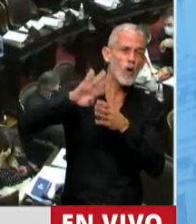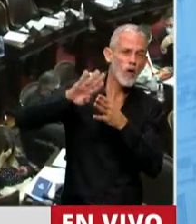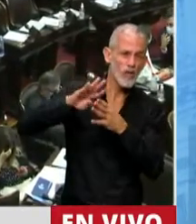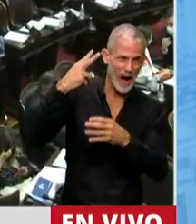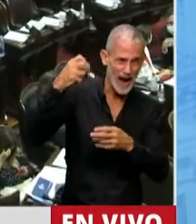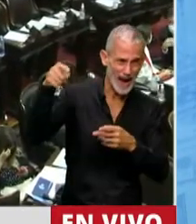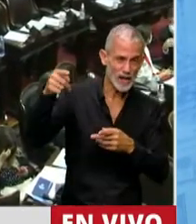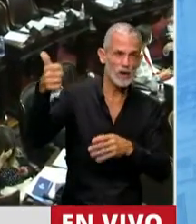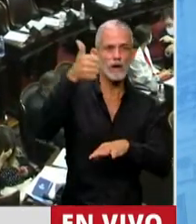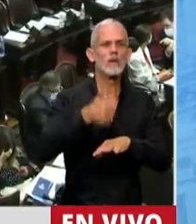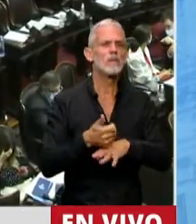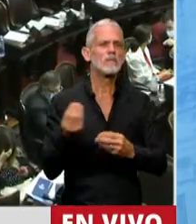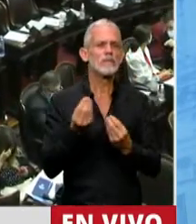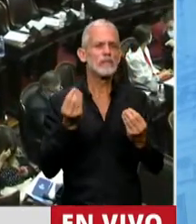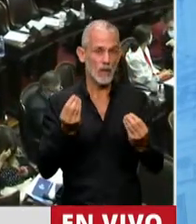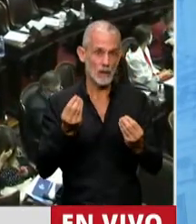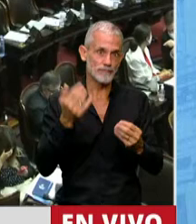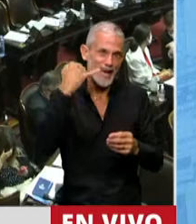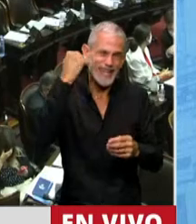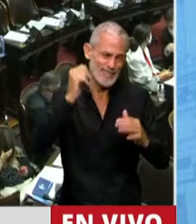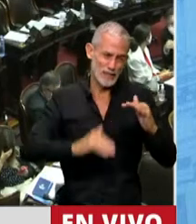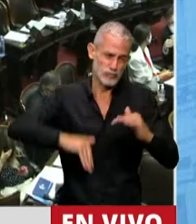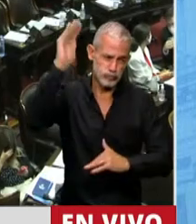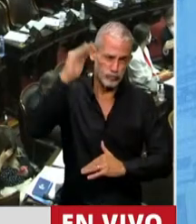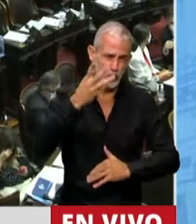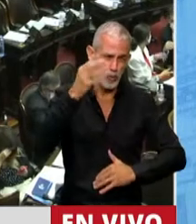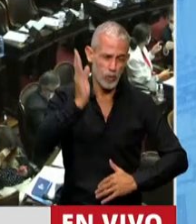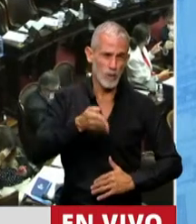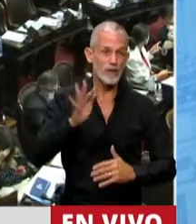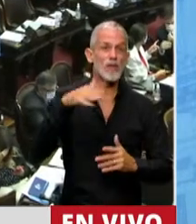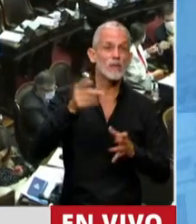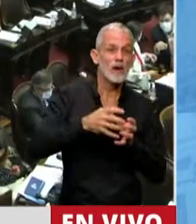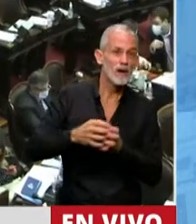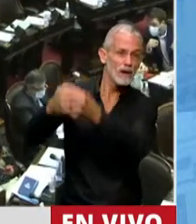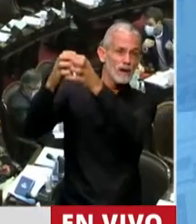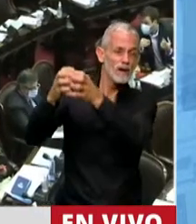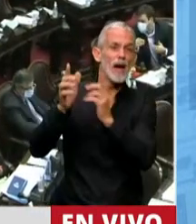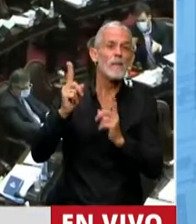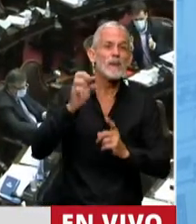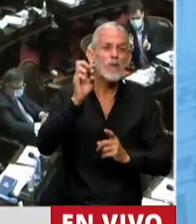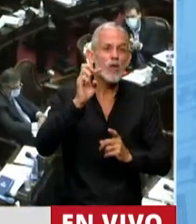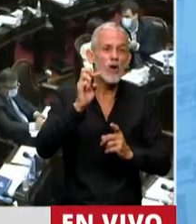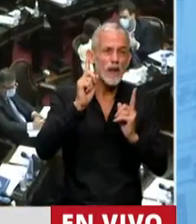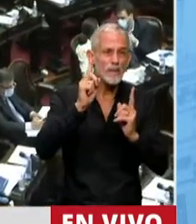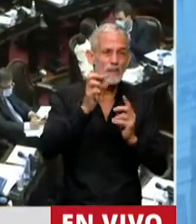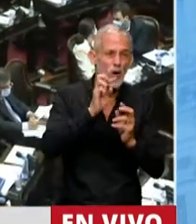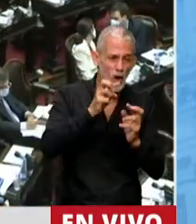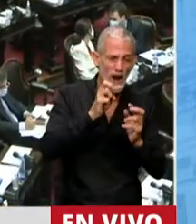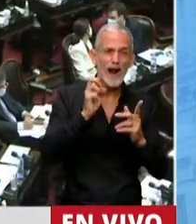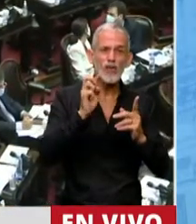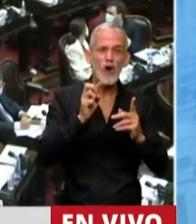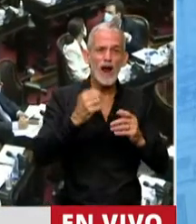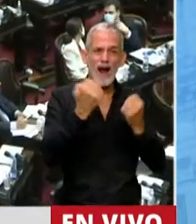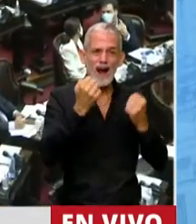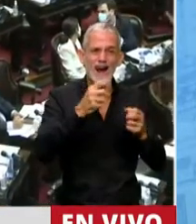posicionen en papeles con una tasa de interés alta en pesos y que cuando se vayan al mismo tipo de cambio con el que entraron. Es decir,